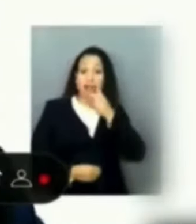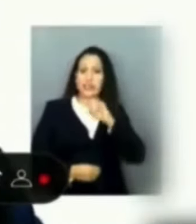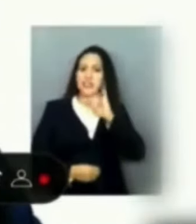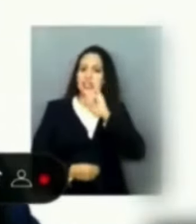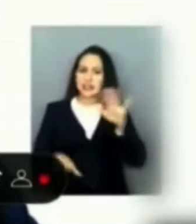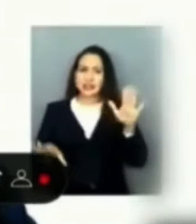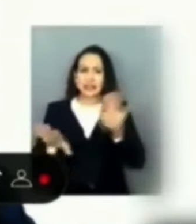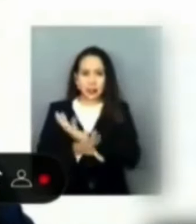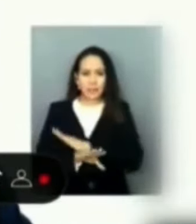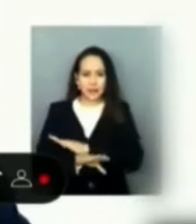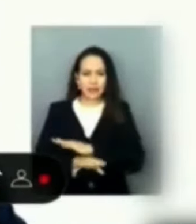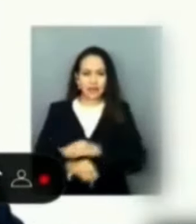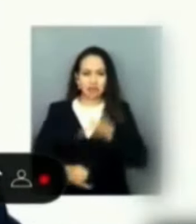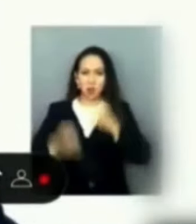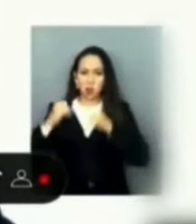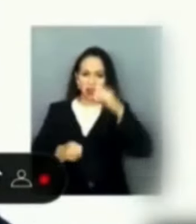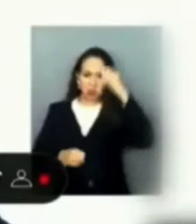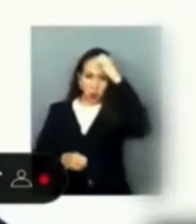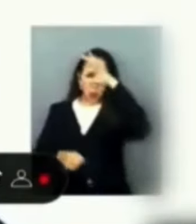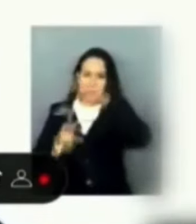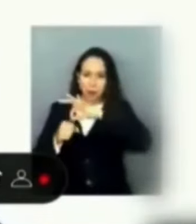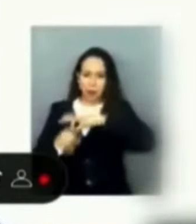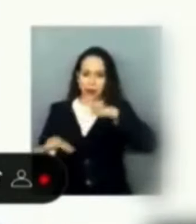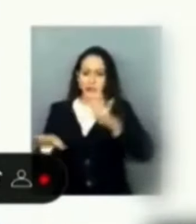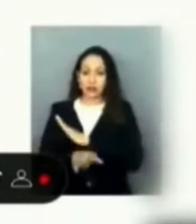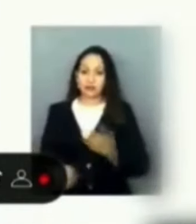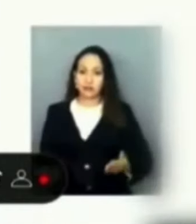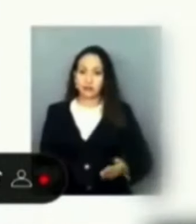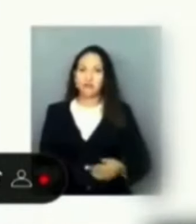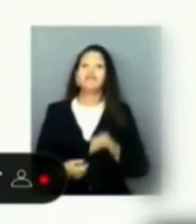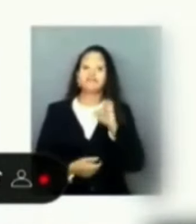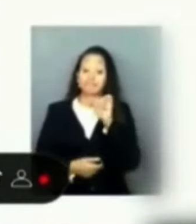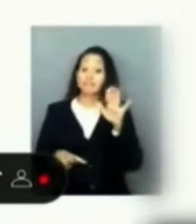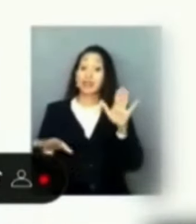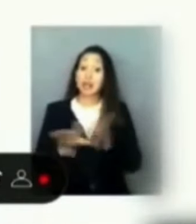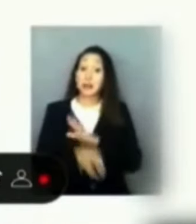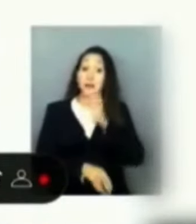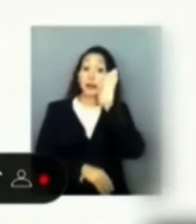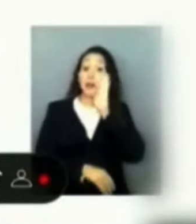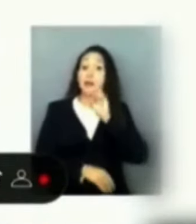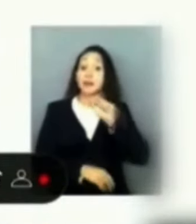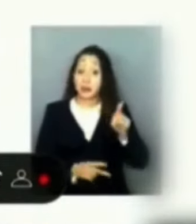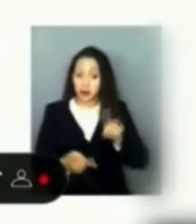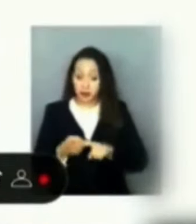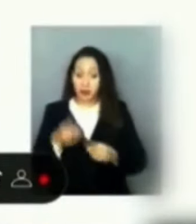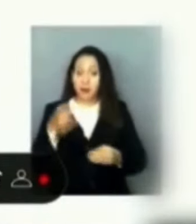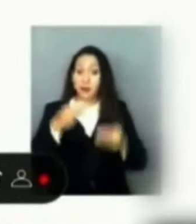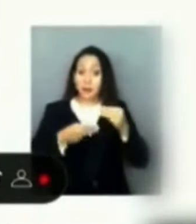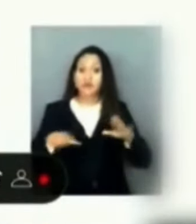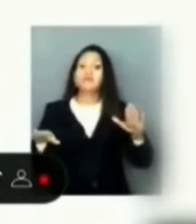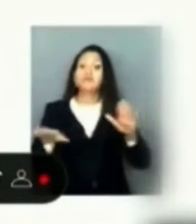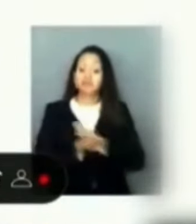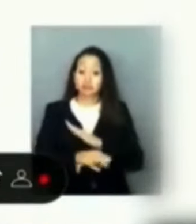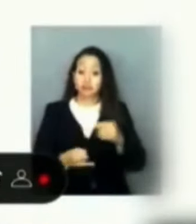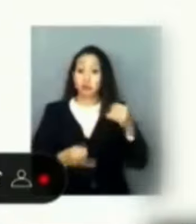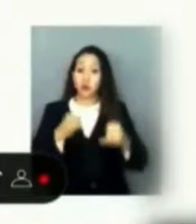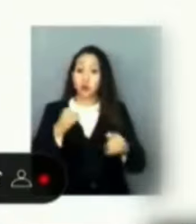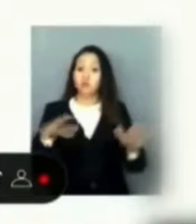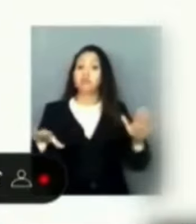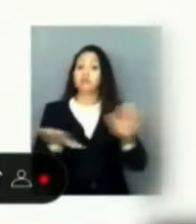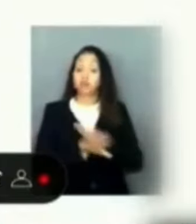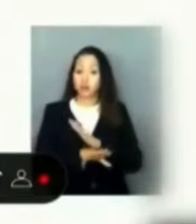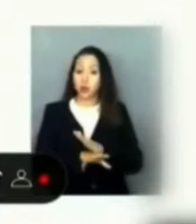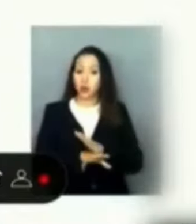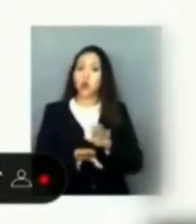Habrá elección de ministros, de magistrados y de jueces por